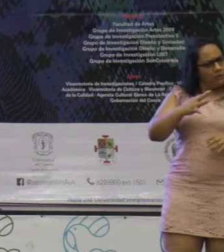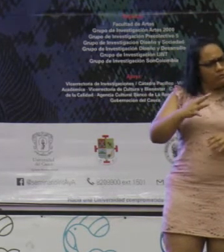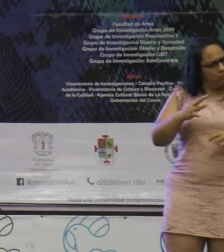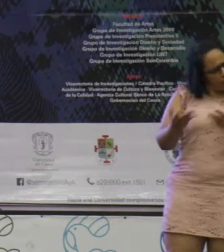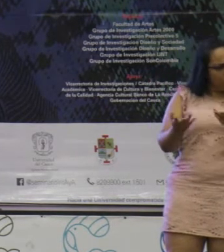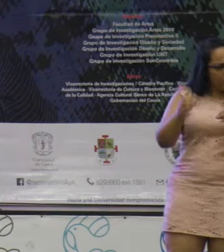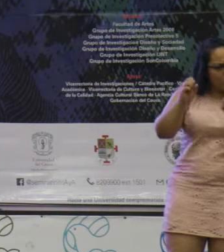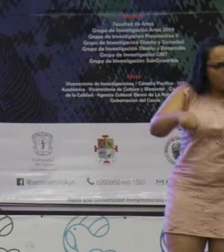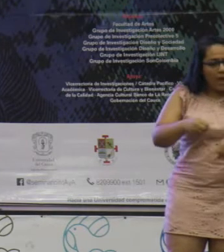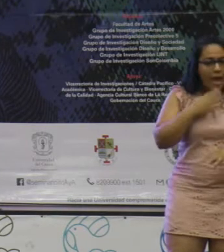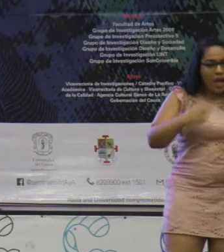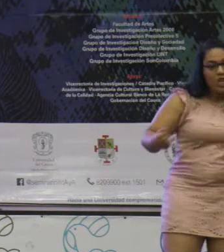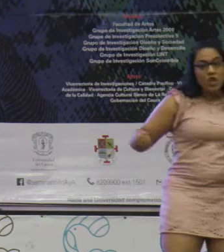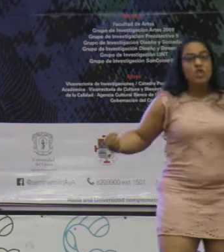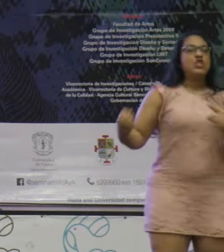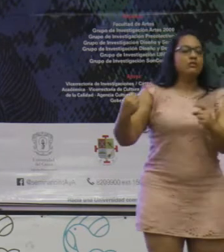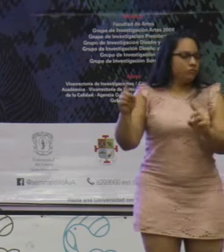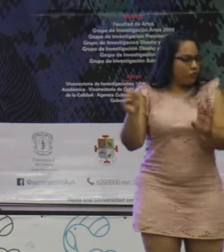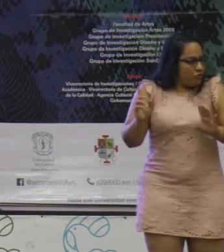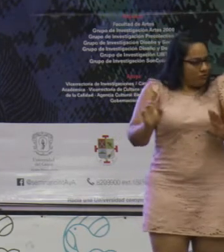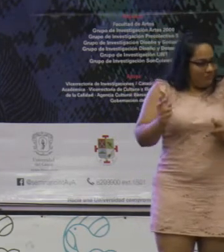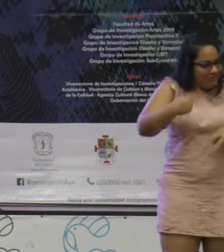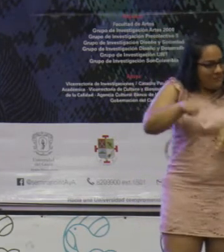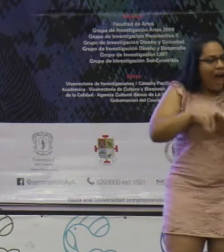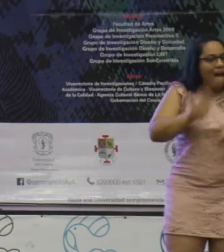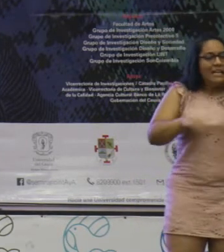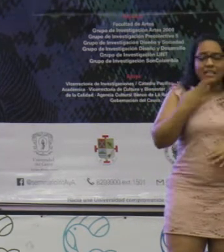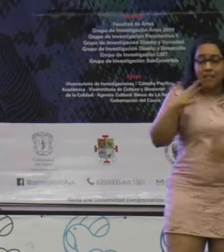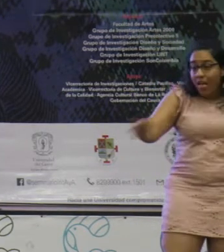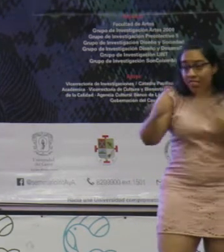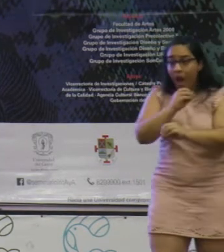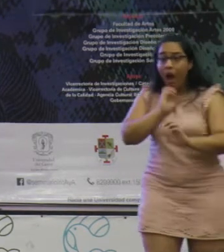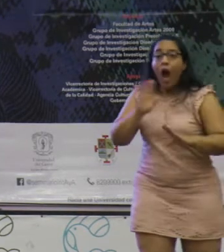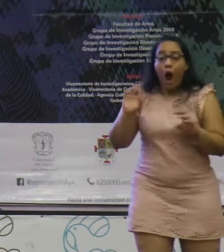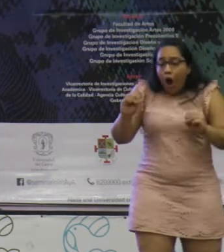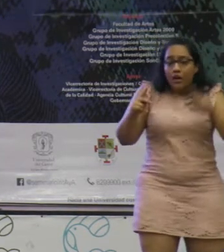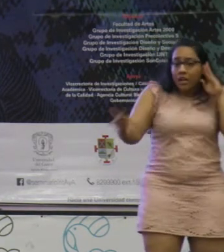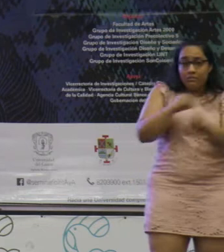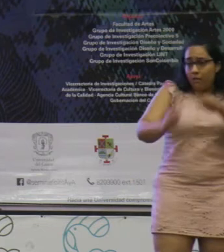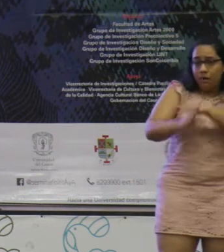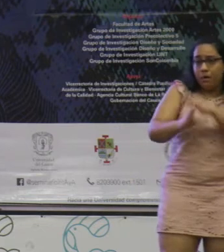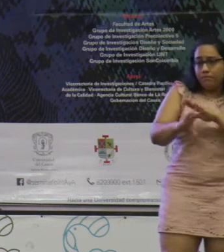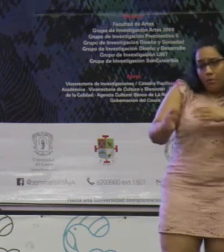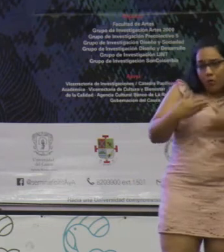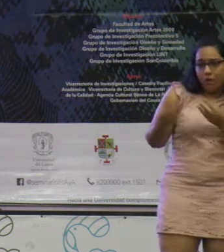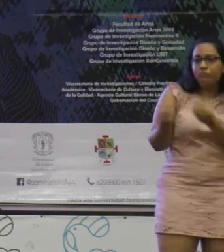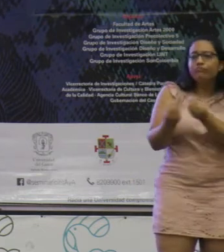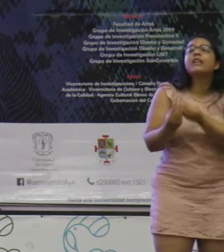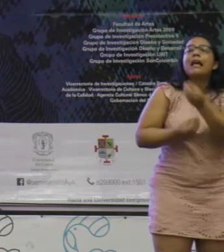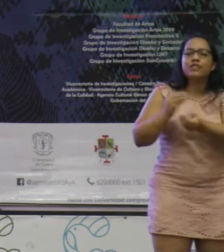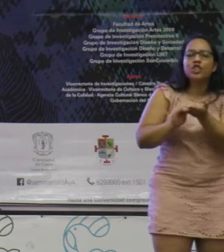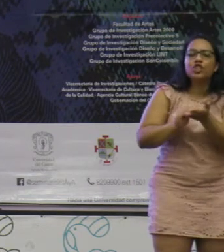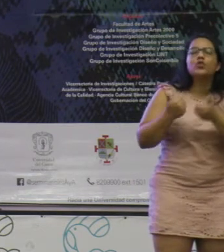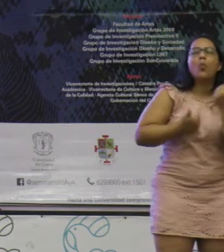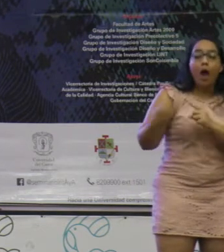radicalismo tiene que ser en que nos vamos a dar en la jeta. Hay momentos en que uno va a decir, no, es que no estamos de acuerdo y ya no vamos a estar de acuerdo y vamos a vivir juntos. ¿Qué le hacemos?